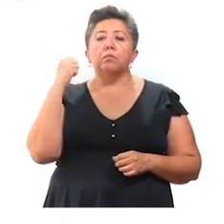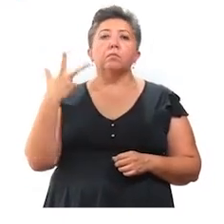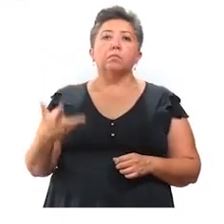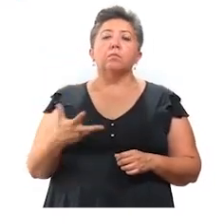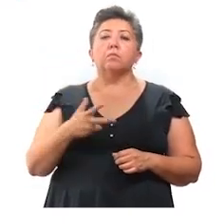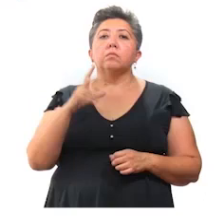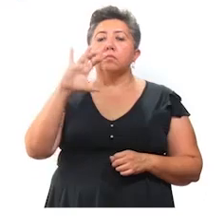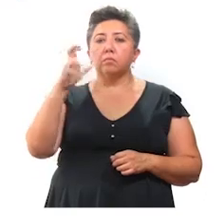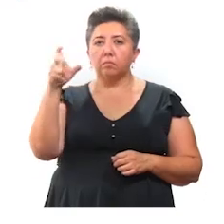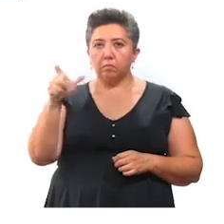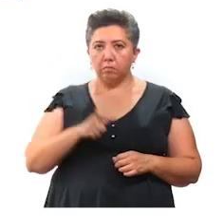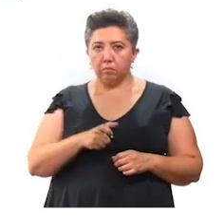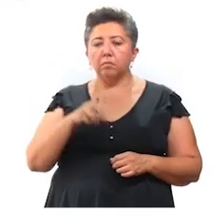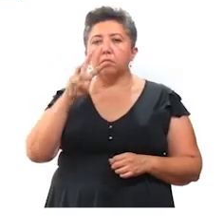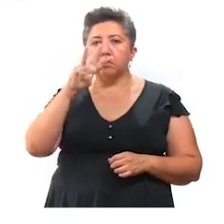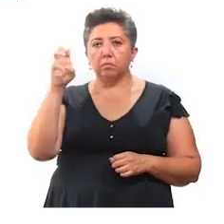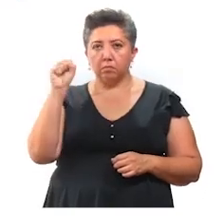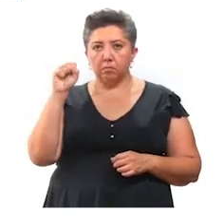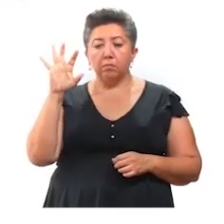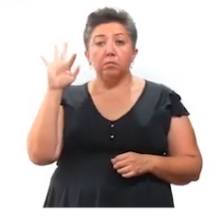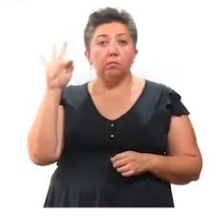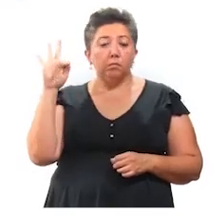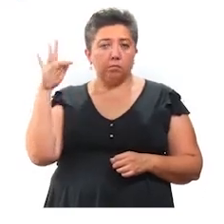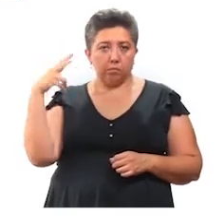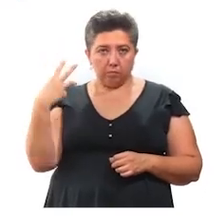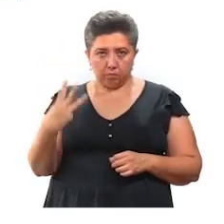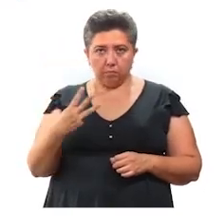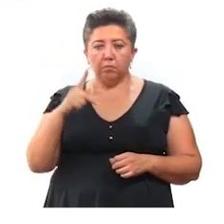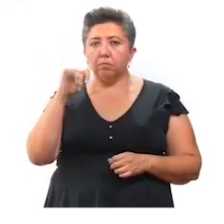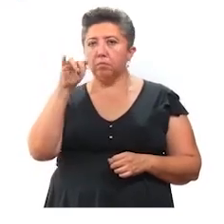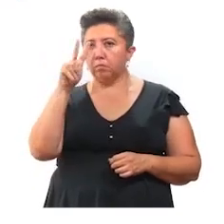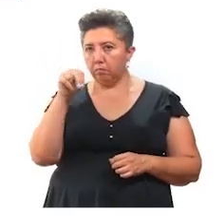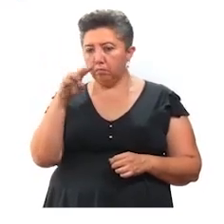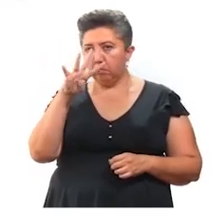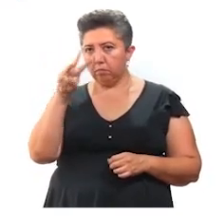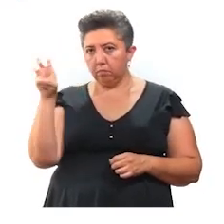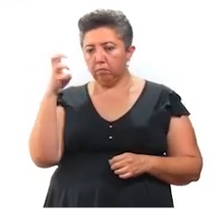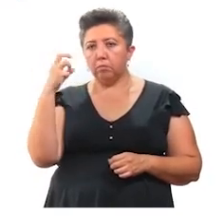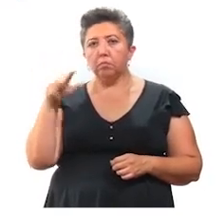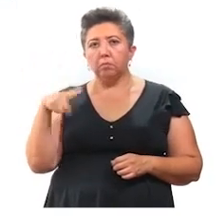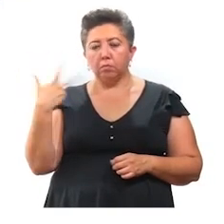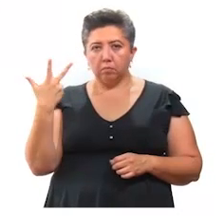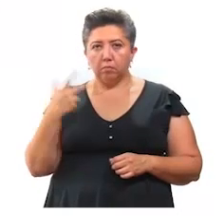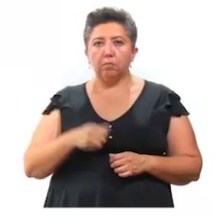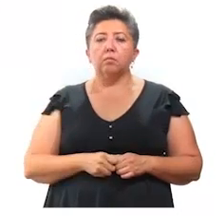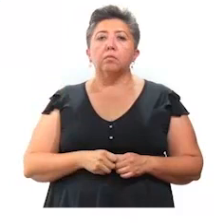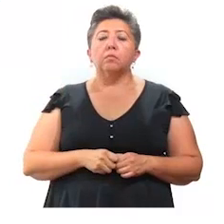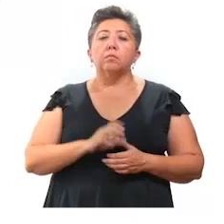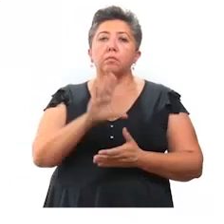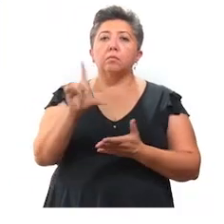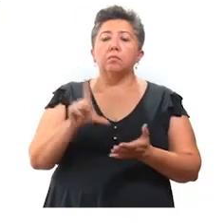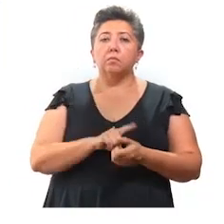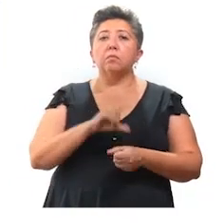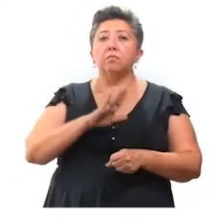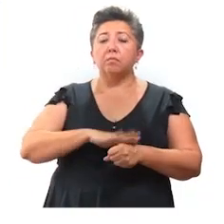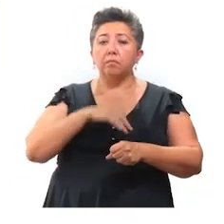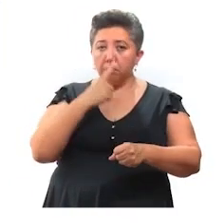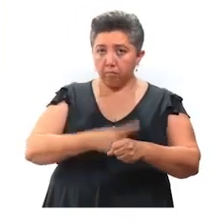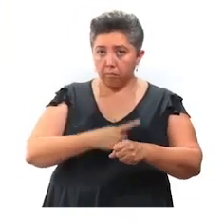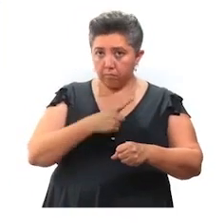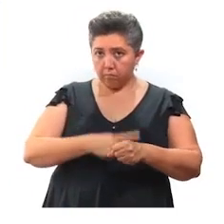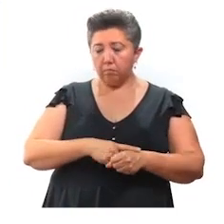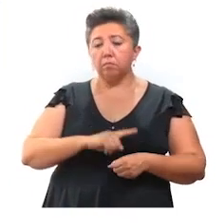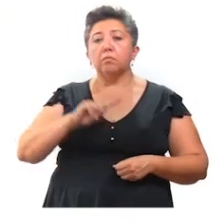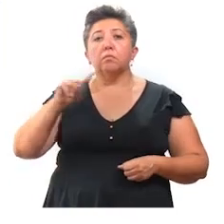368, Chemash, 343, Tinum, 313. Las colonias de Mérida con mayor número